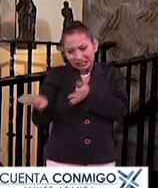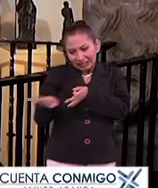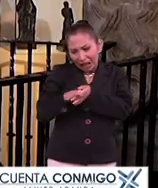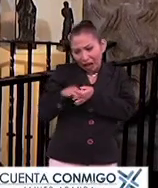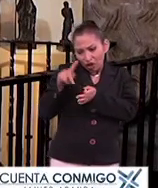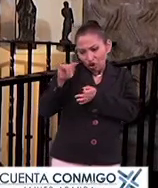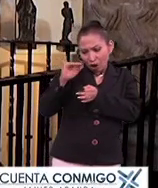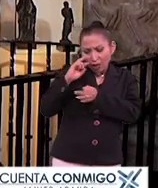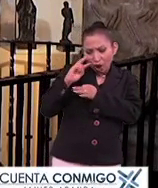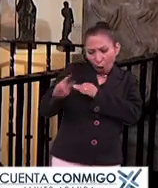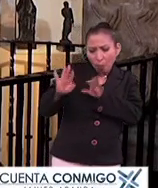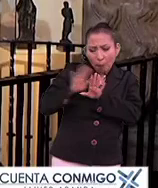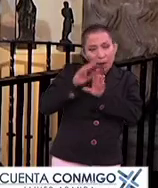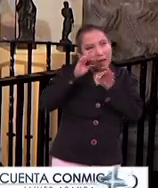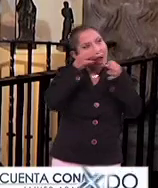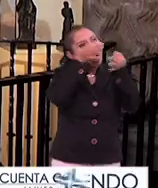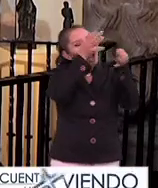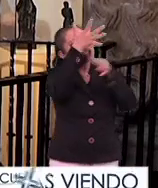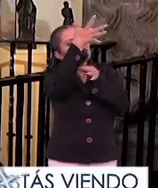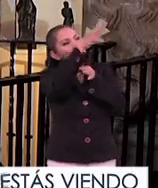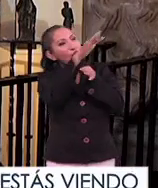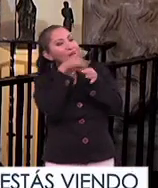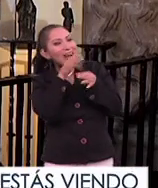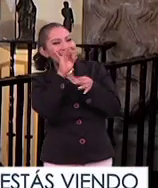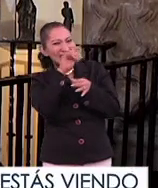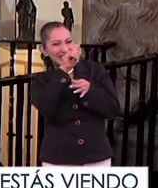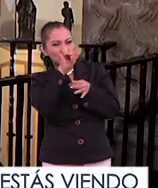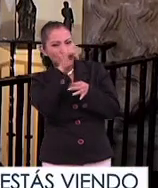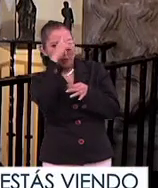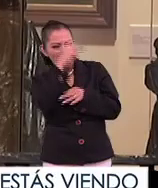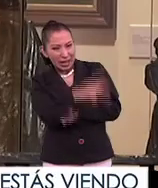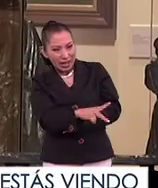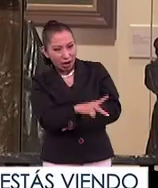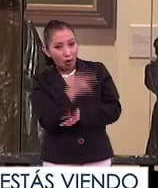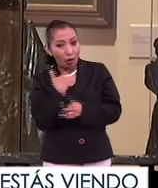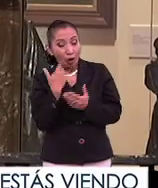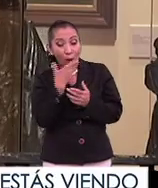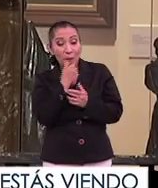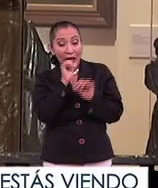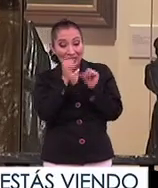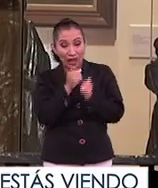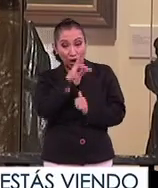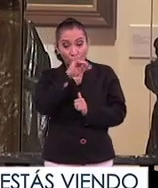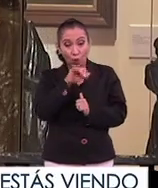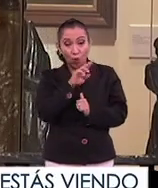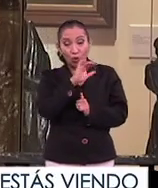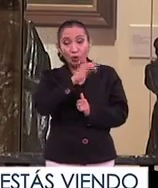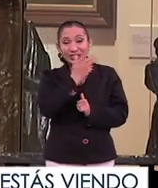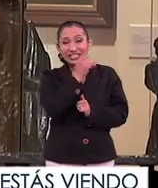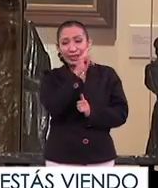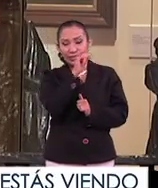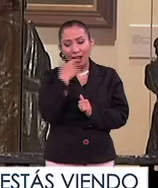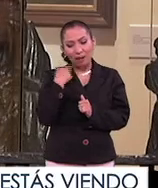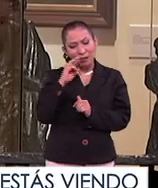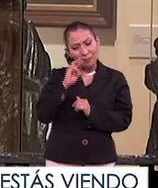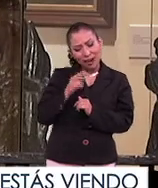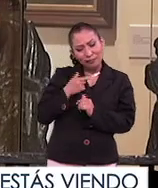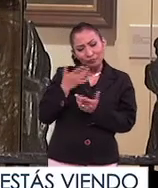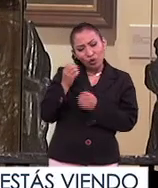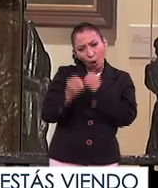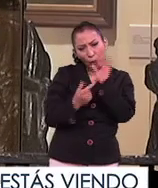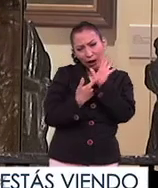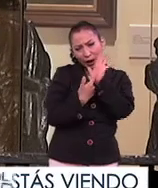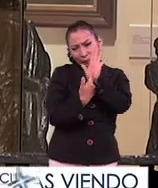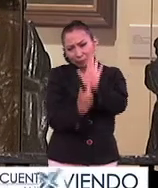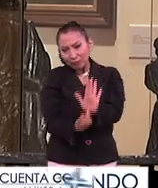de Toledo como si hubieran visto al sol del istmo mexicano. El artista de Juchitán así nos hace acercarnos a su